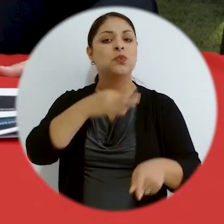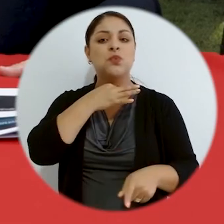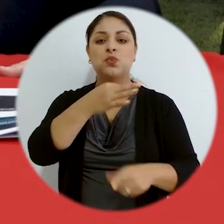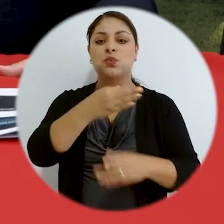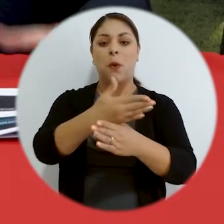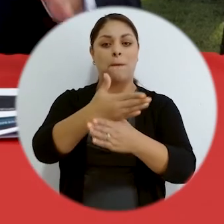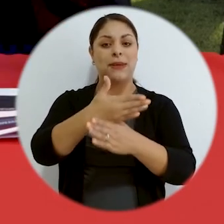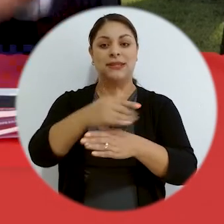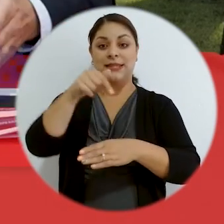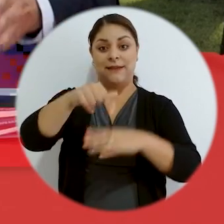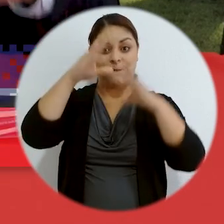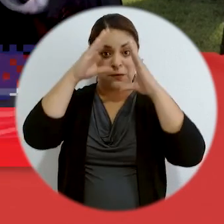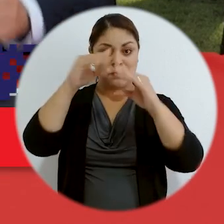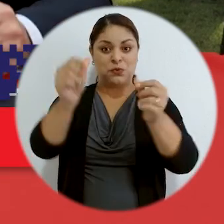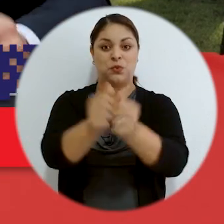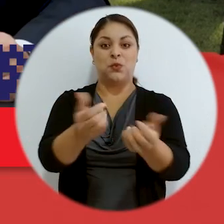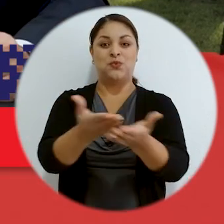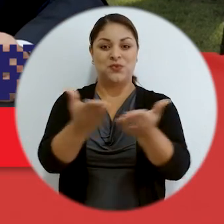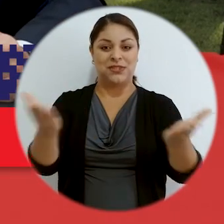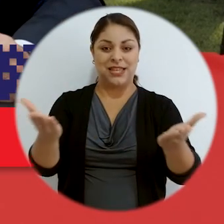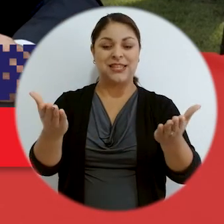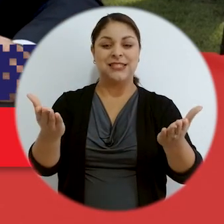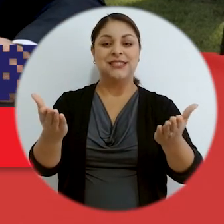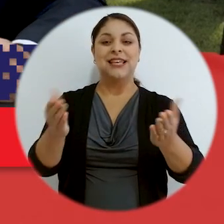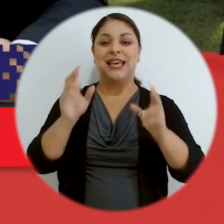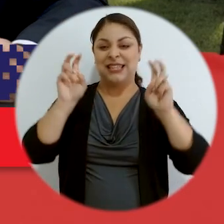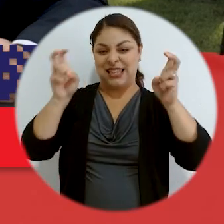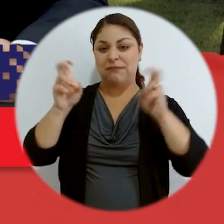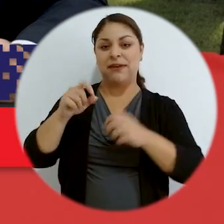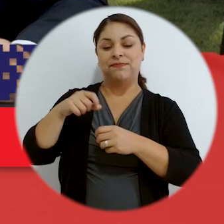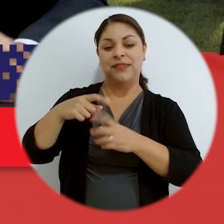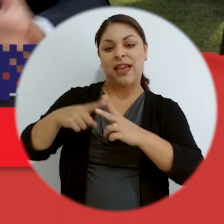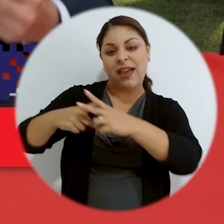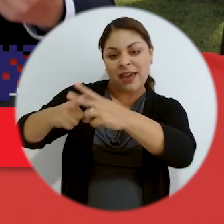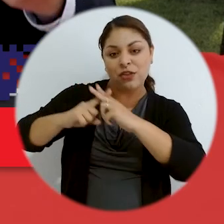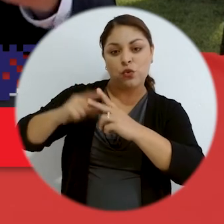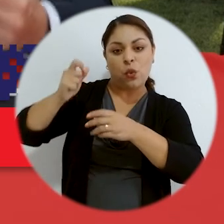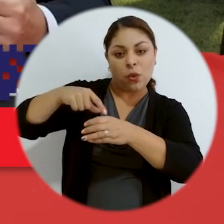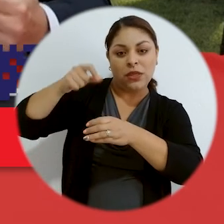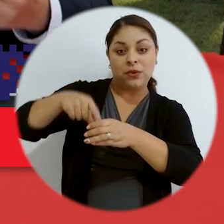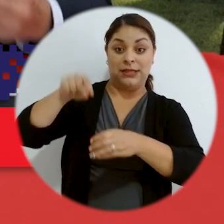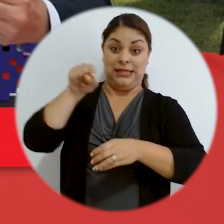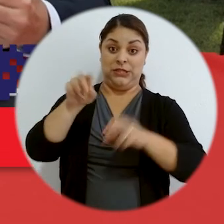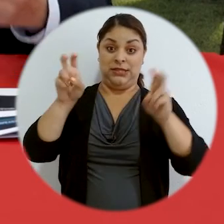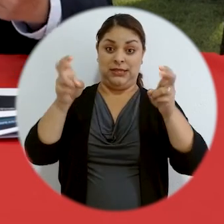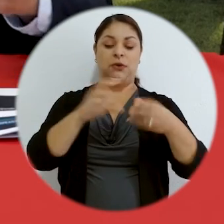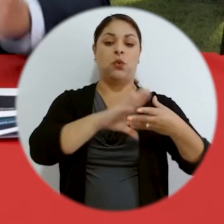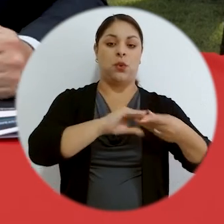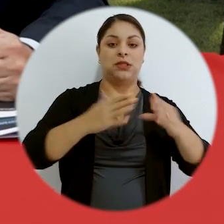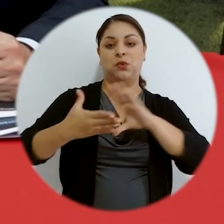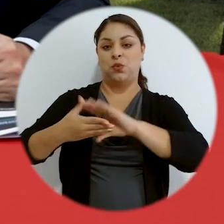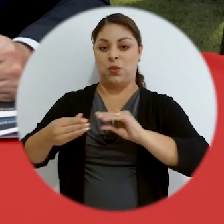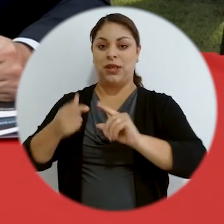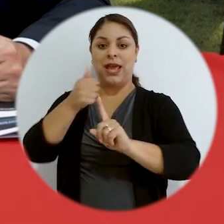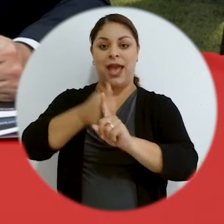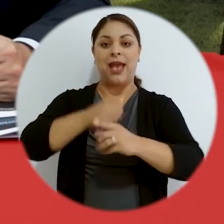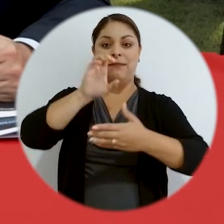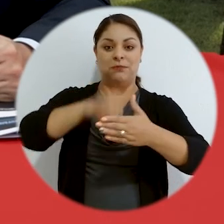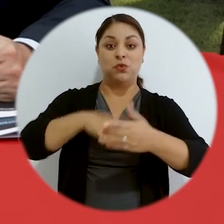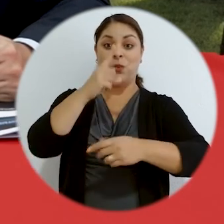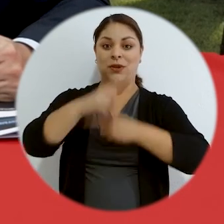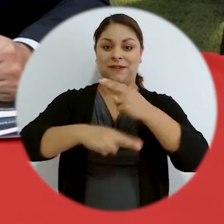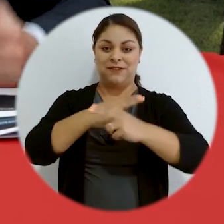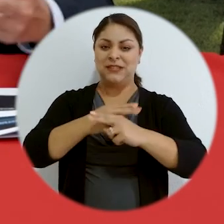es un gusto compartir esta información con ustedes. Hoy hablando del crédito gota a gota, estos cuentas y cuentos en cada episodio,